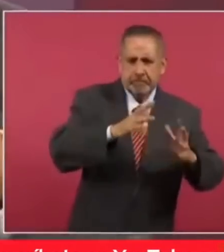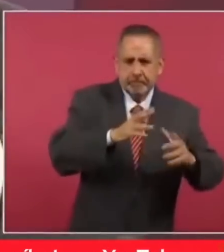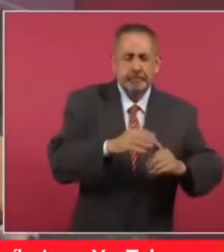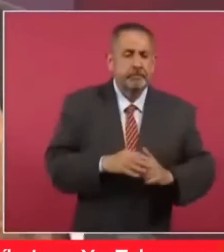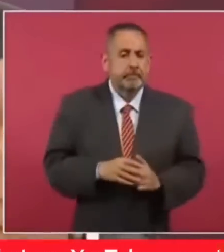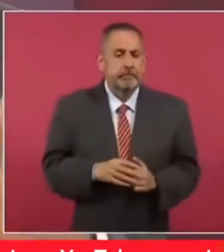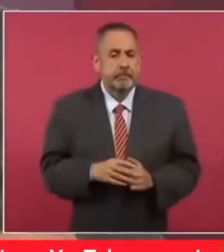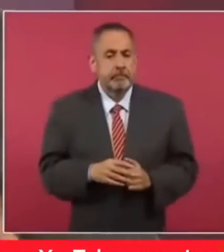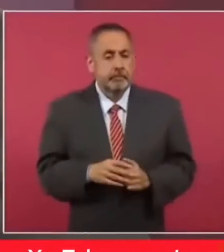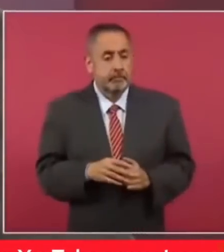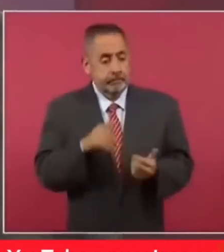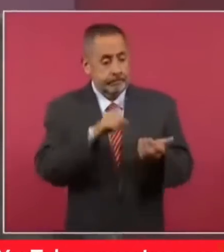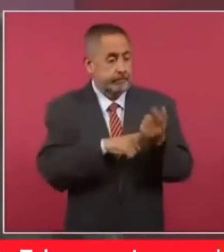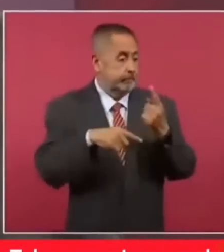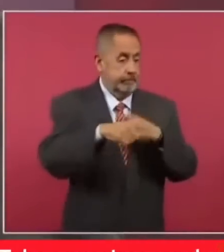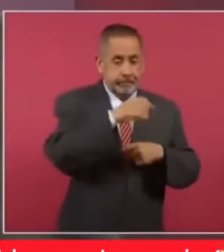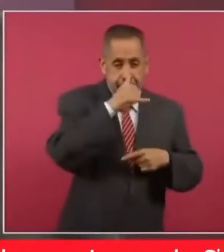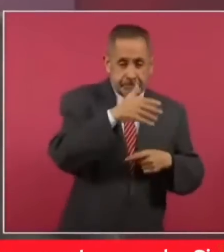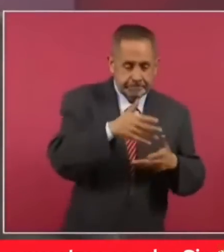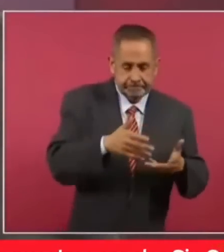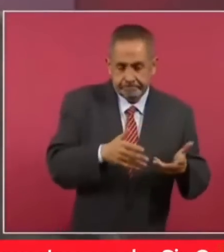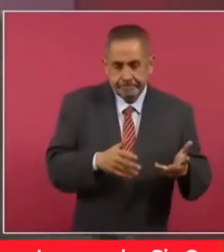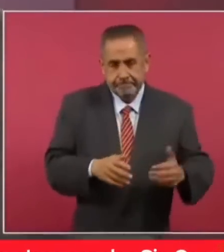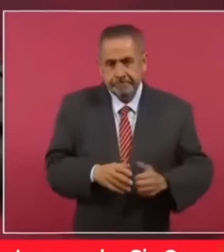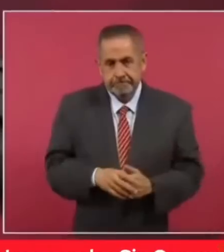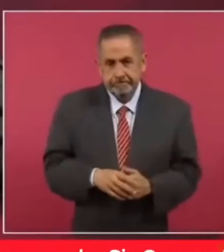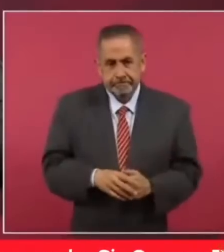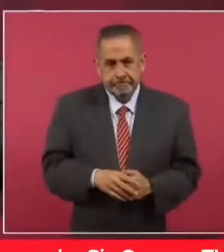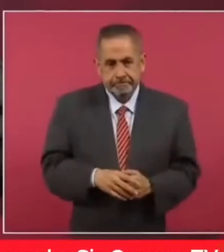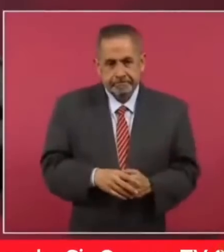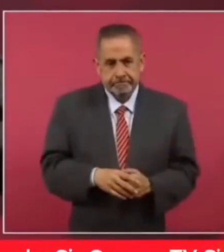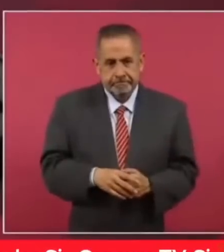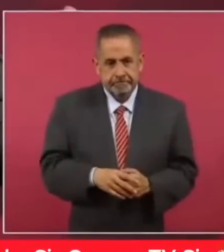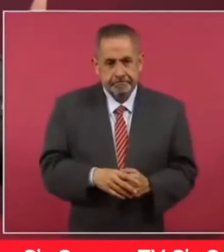Quienes estaban ahí